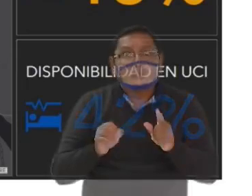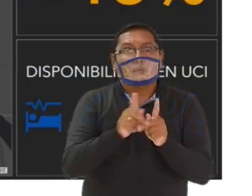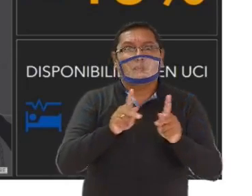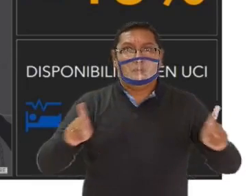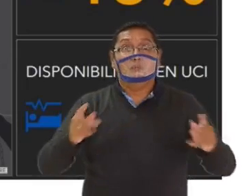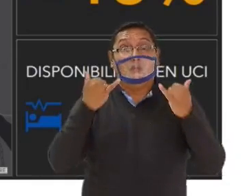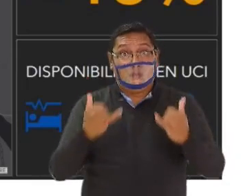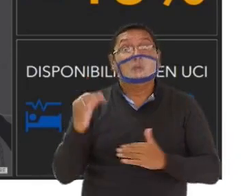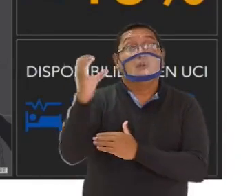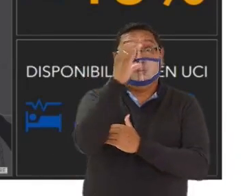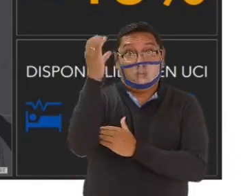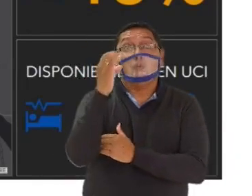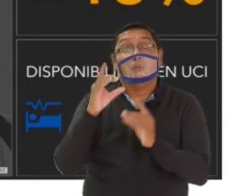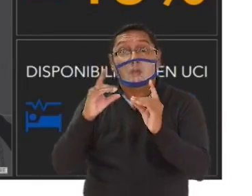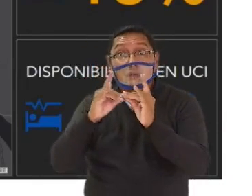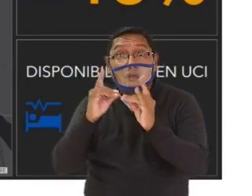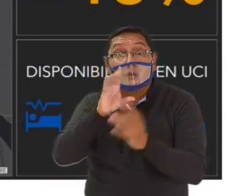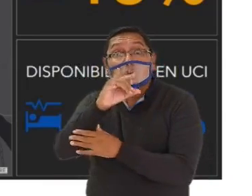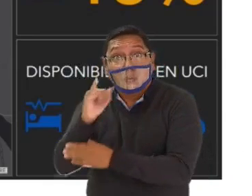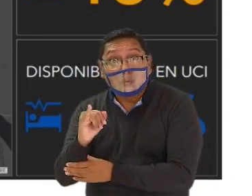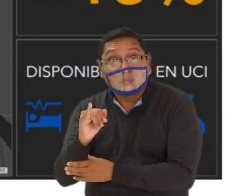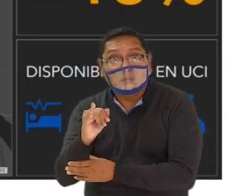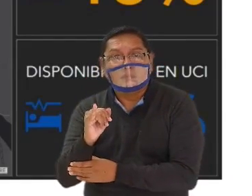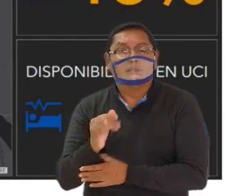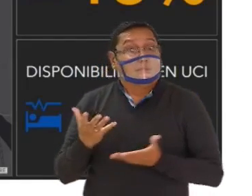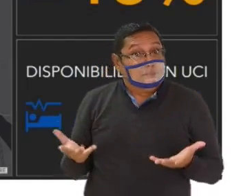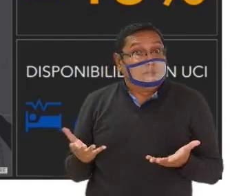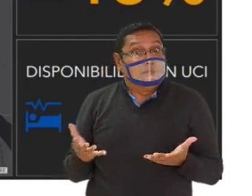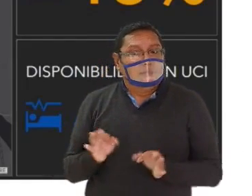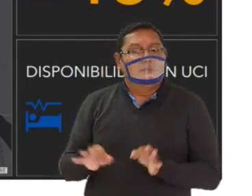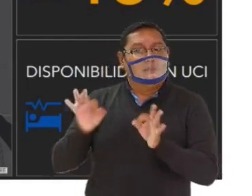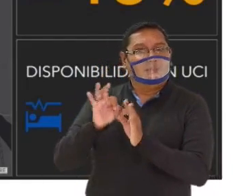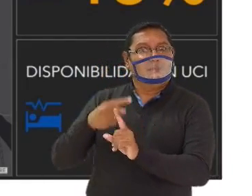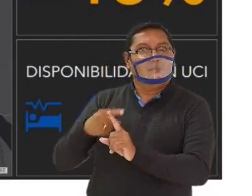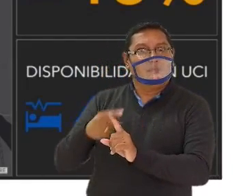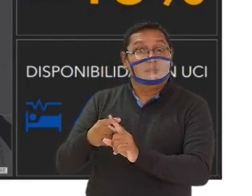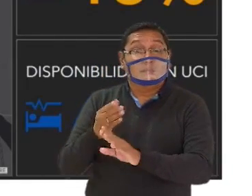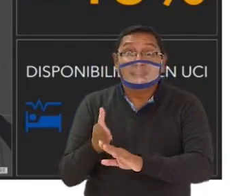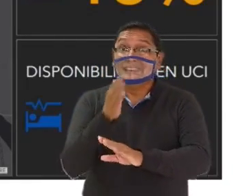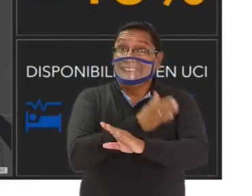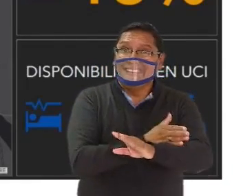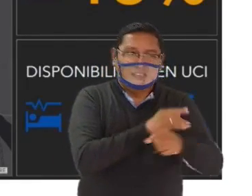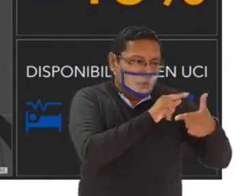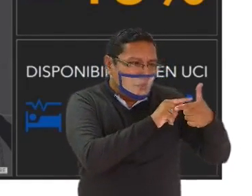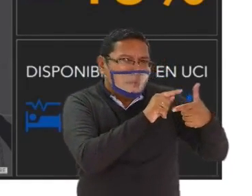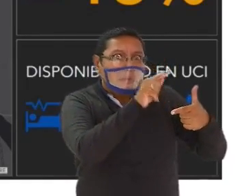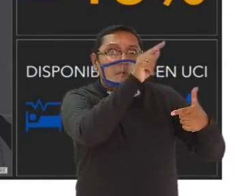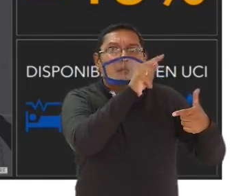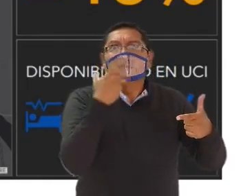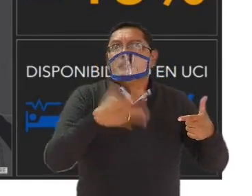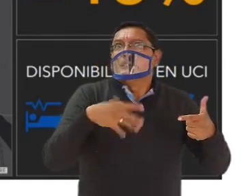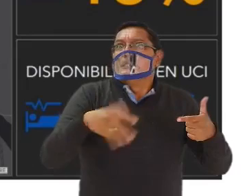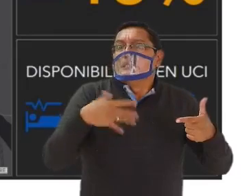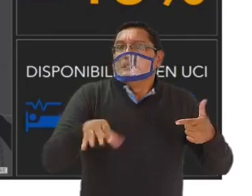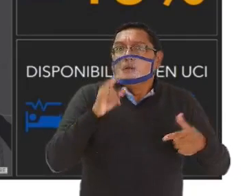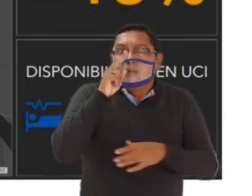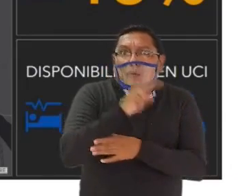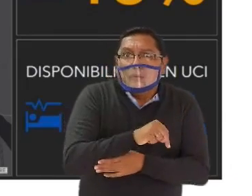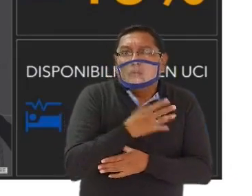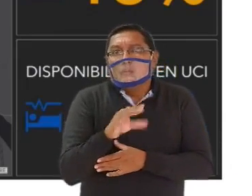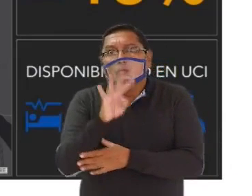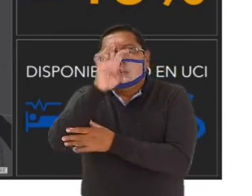unidades de cuidados intensivos. Pero cuando estuvimos en el pico de la pandemia, llegamos a tener más del 90